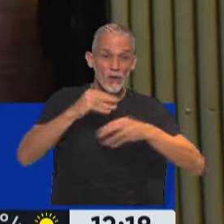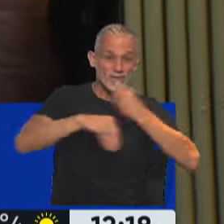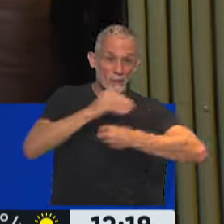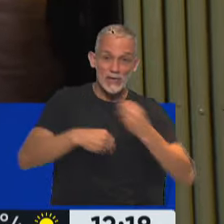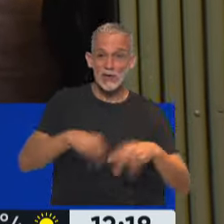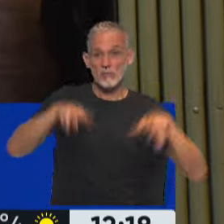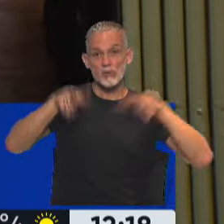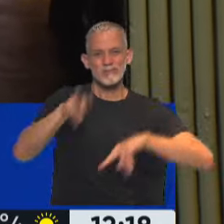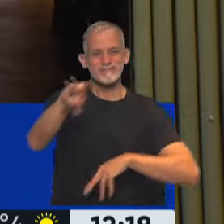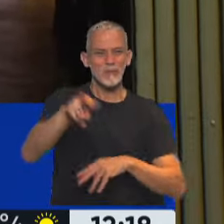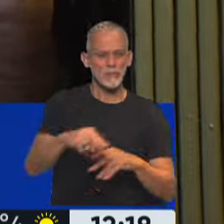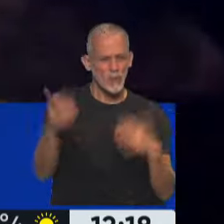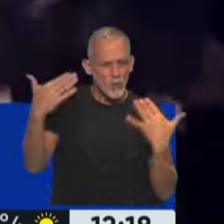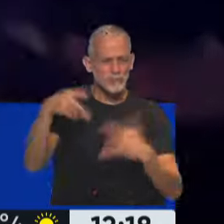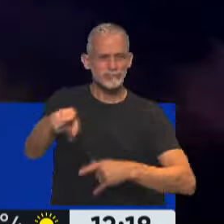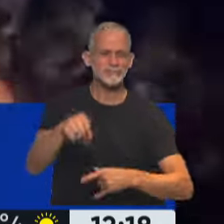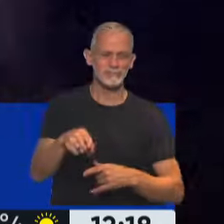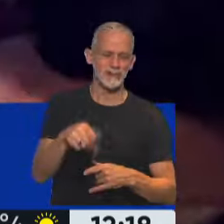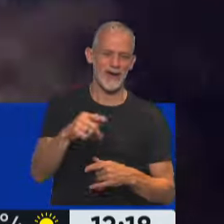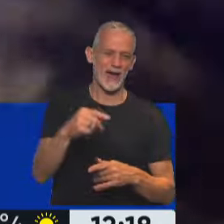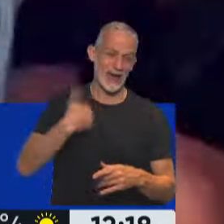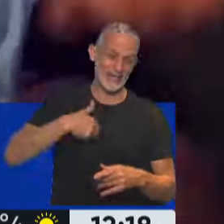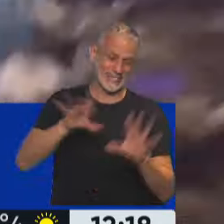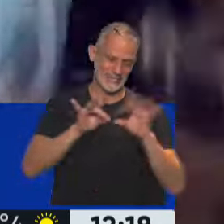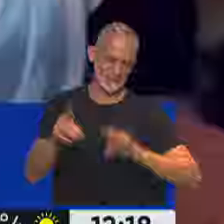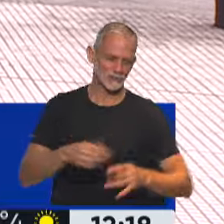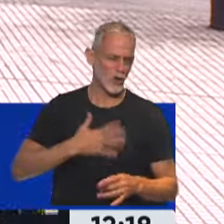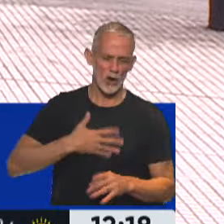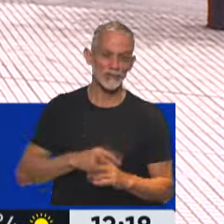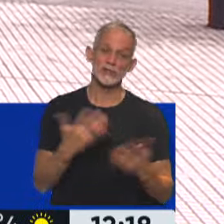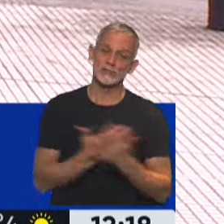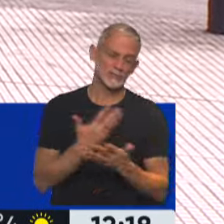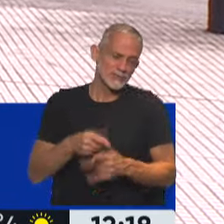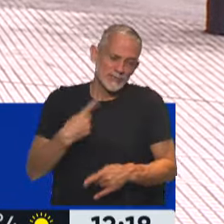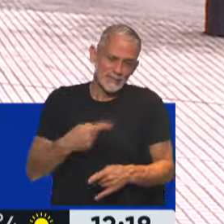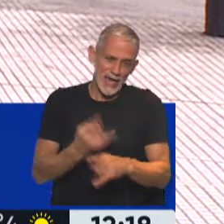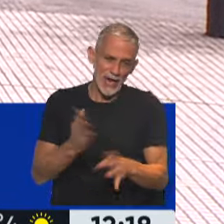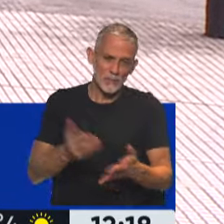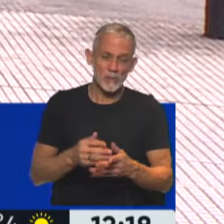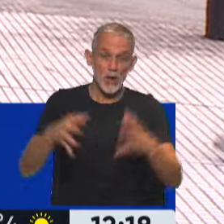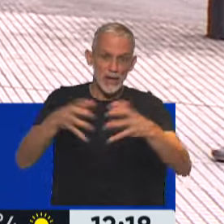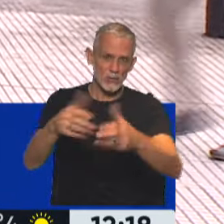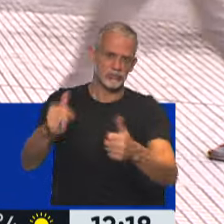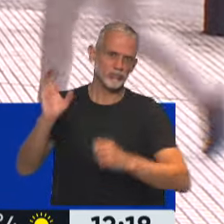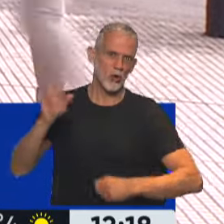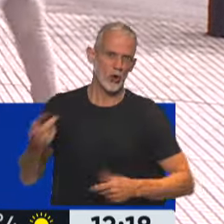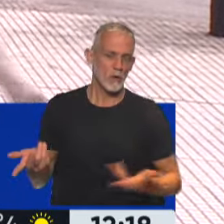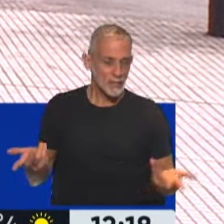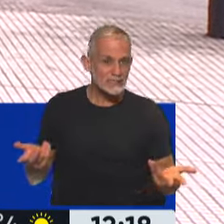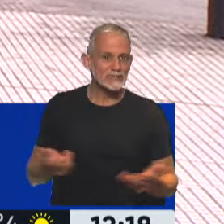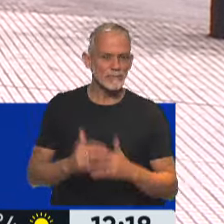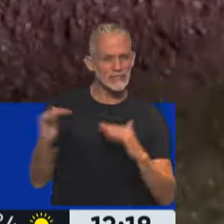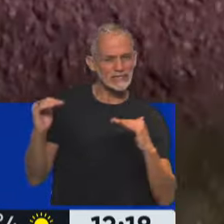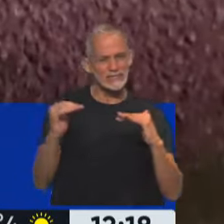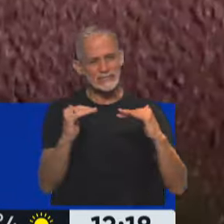ahí, siempre alentando a la celeste y blanca, contentísimo. Se sufrió siempre, porque era un buen equipo y fue muy